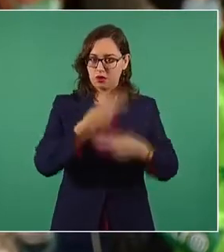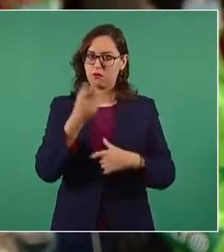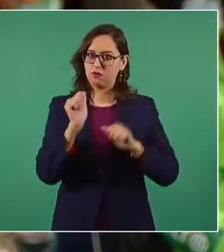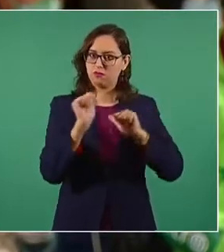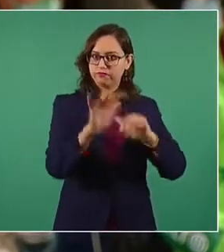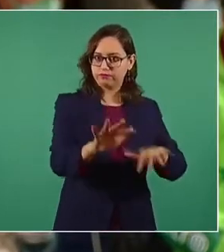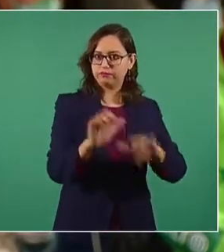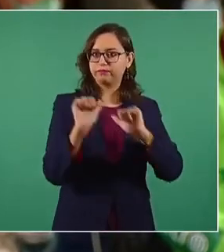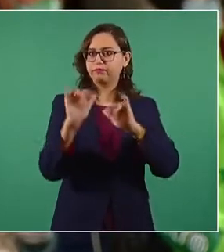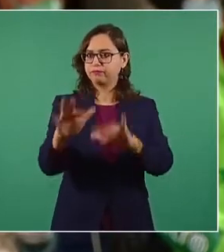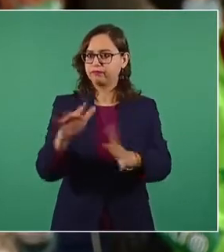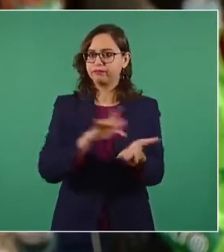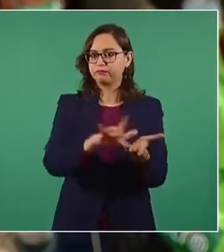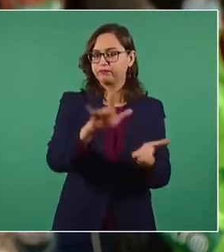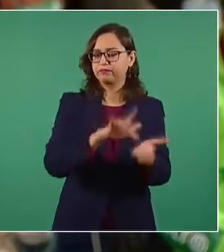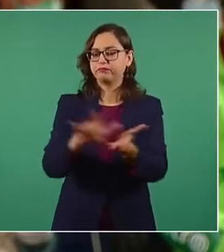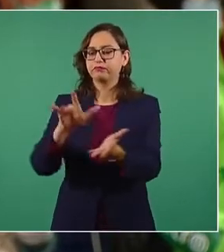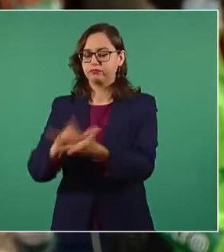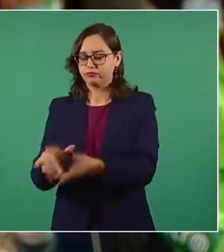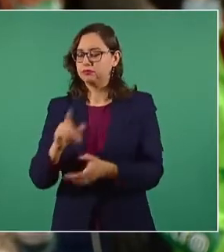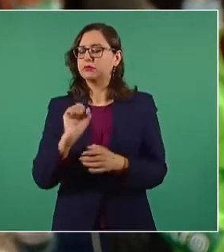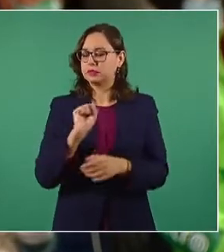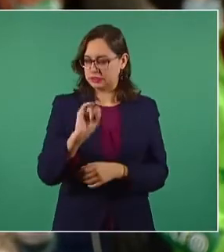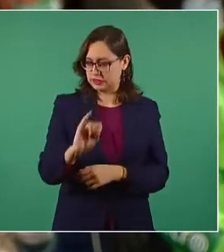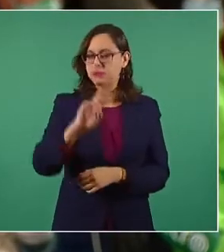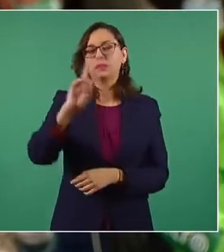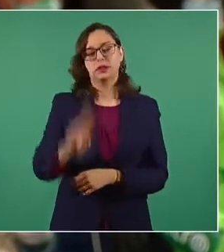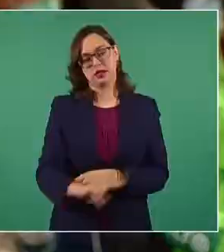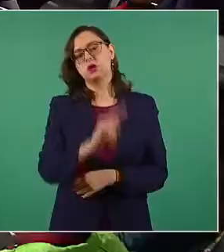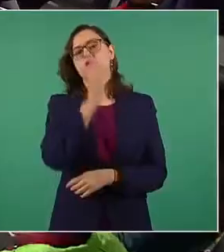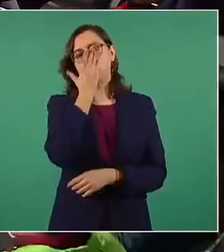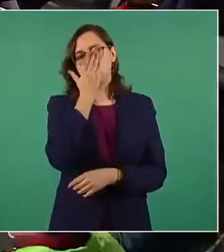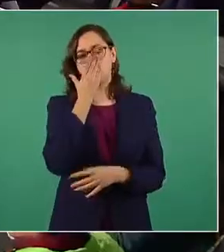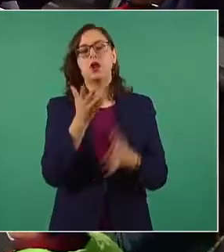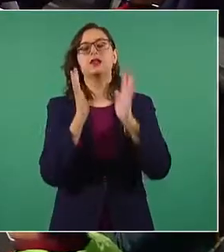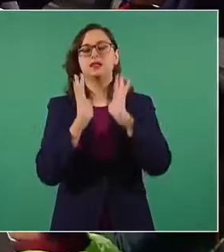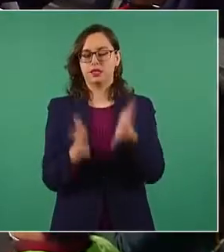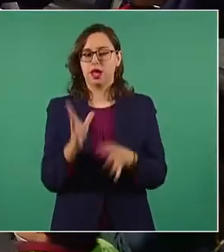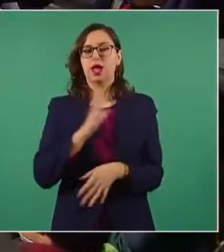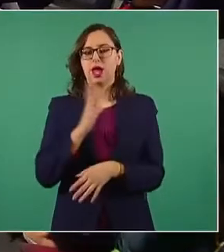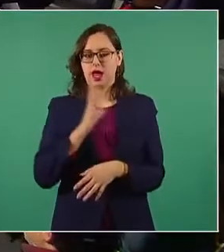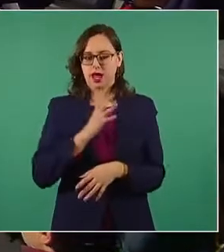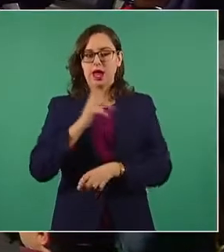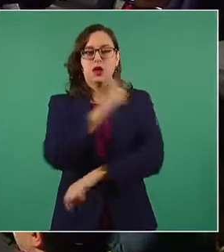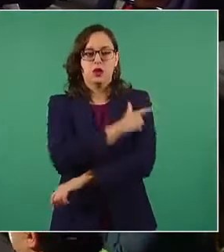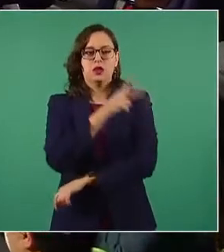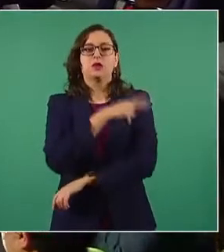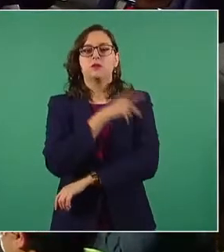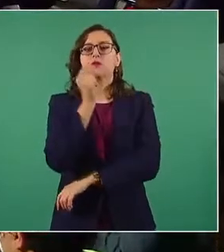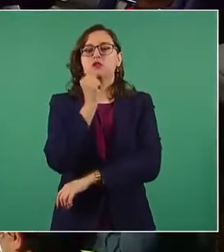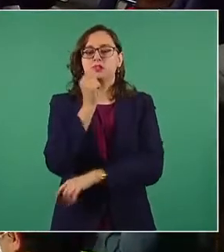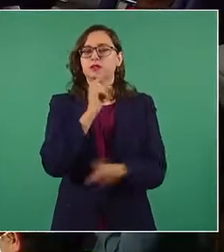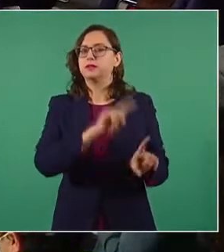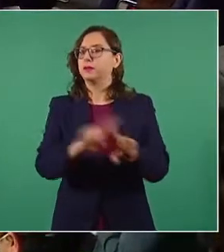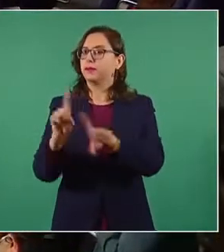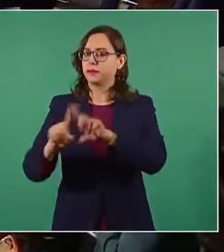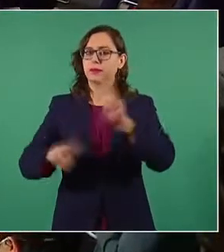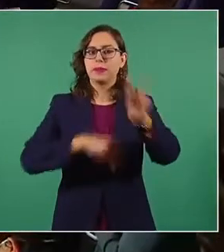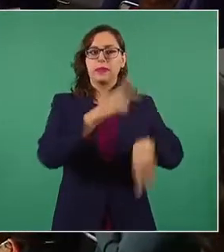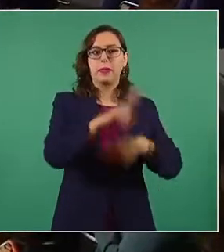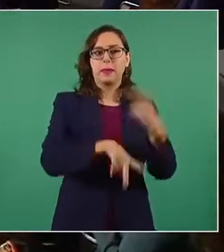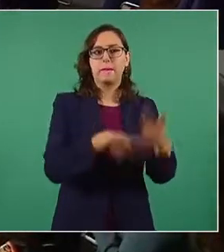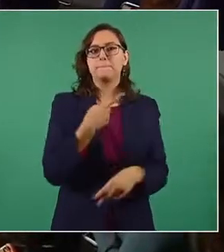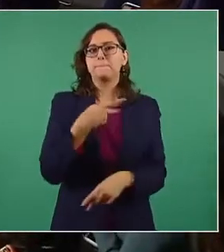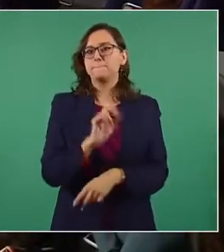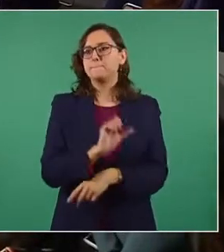preguntarle qué otros apoyos se van a entregar al Estado para combatir la inseguridad y también qué es lo que le ha comentado la Mesa